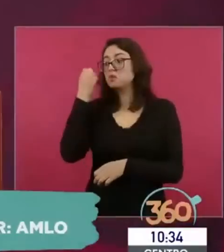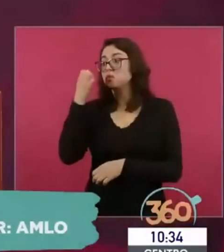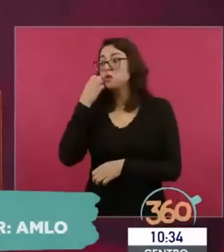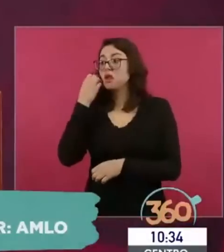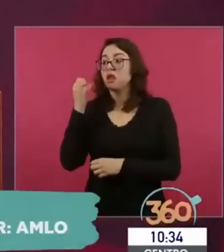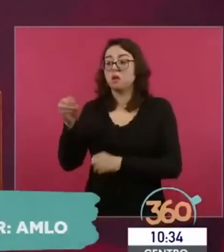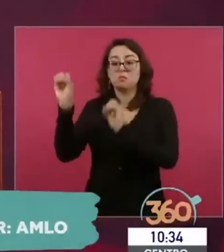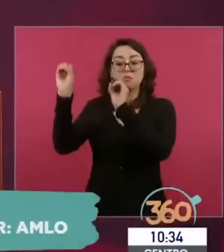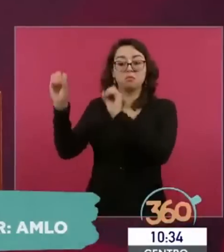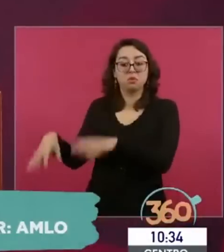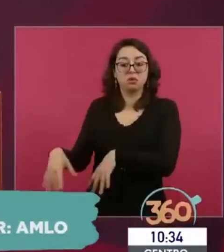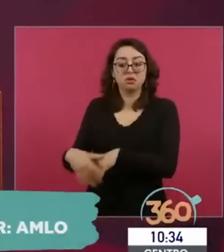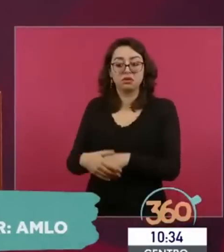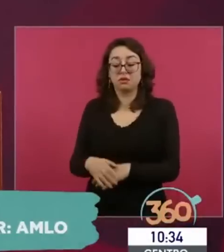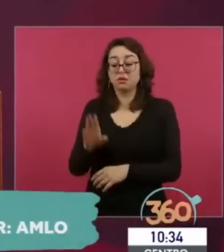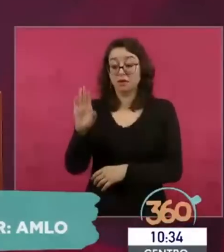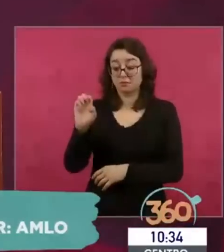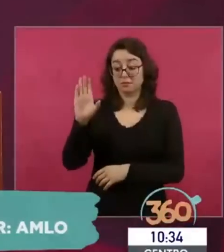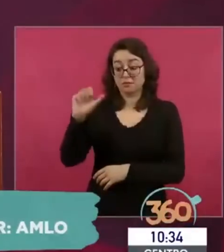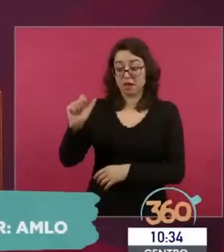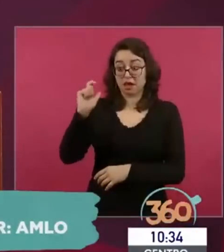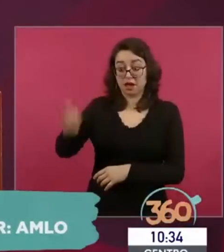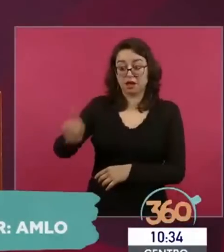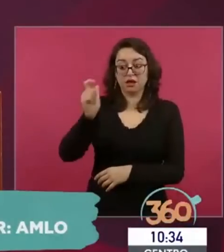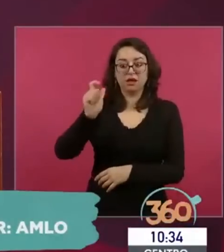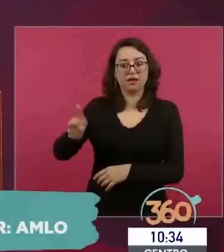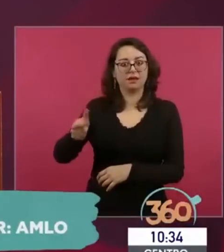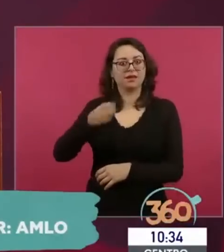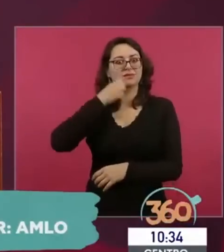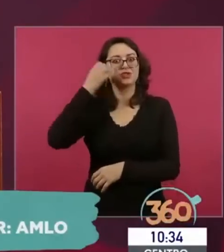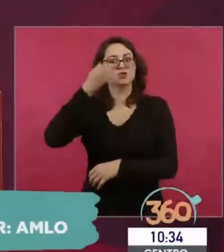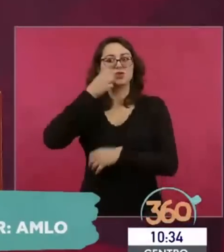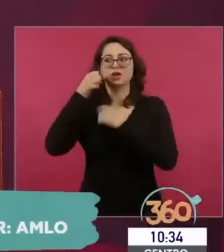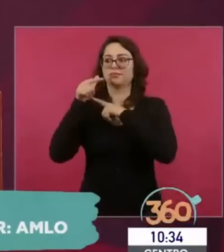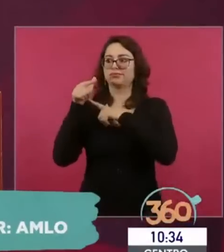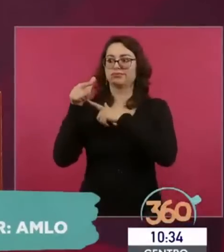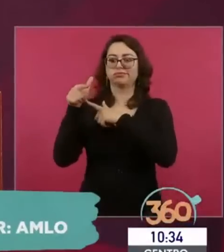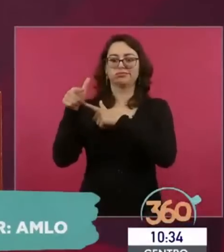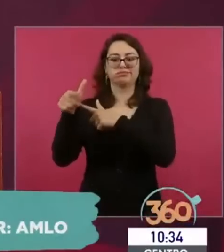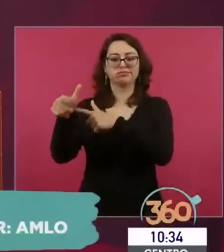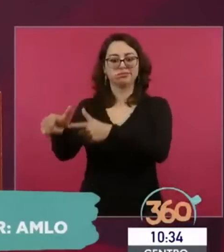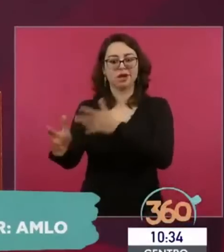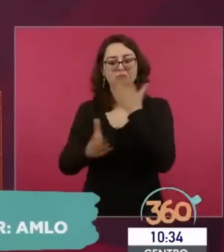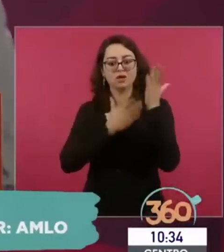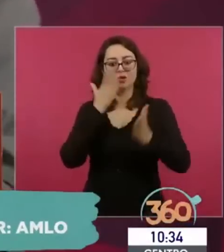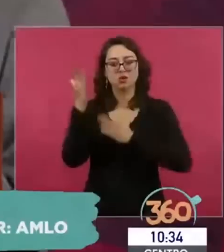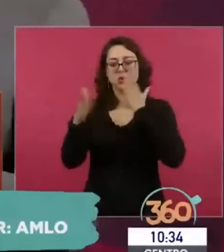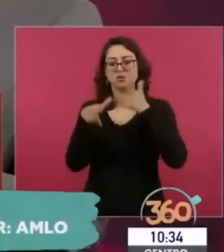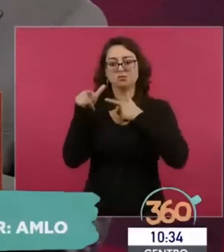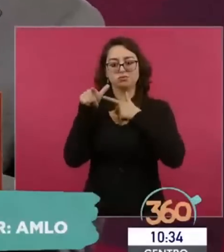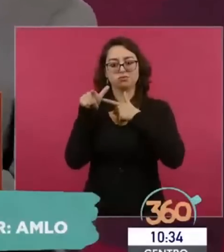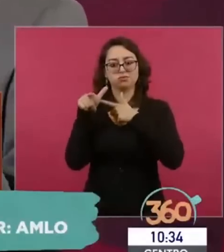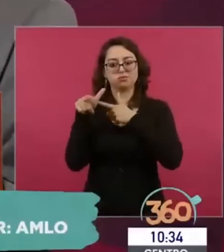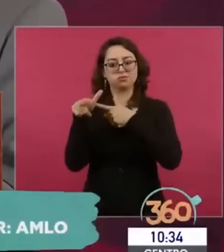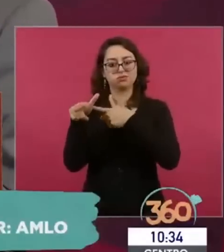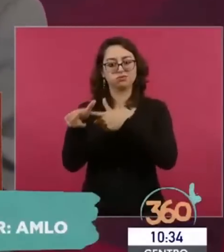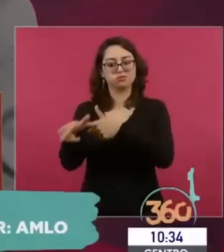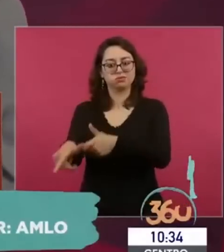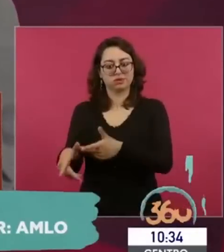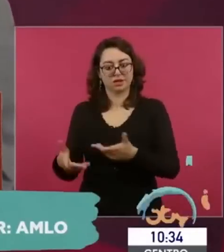y ya estamos viendo buenos resultados porque se ha reducido